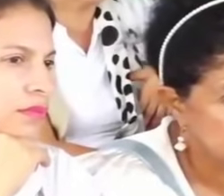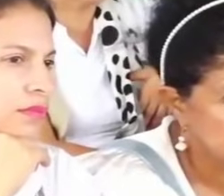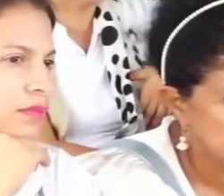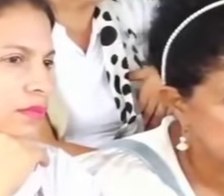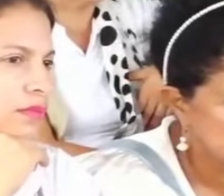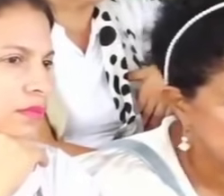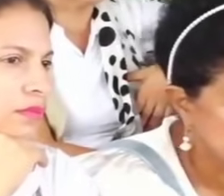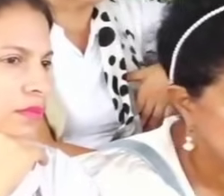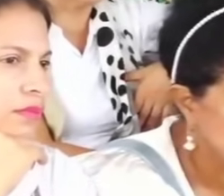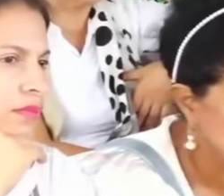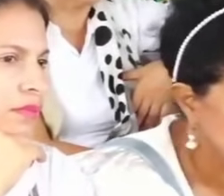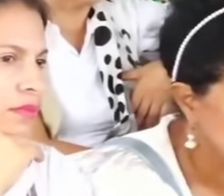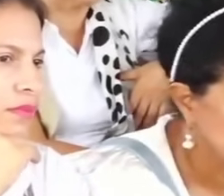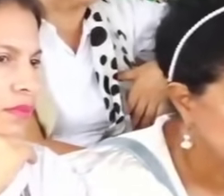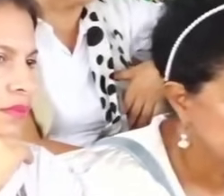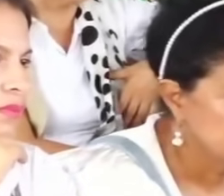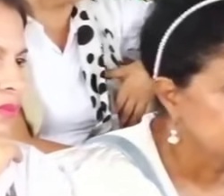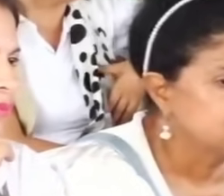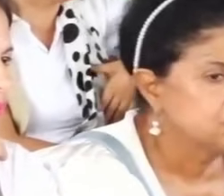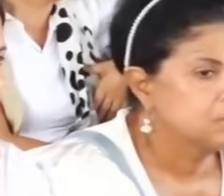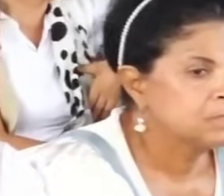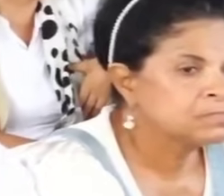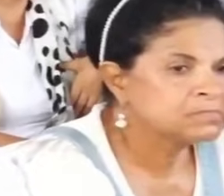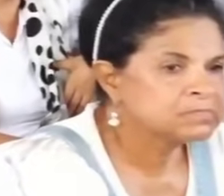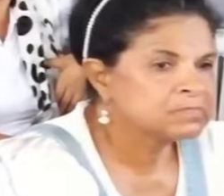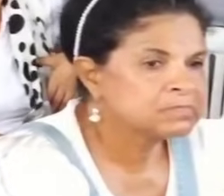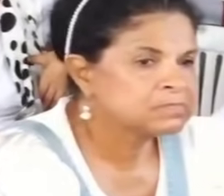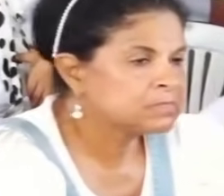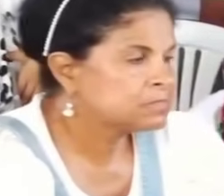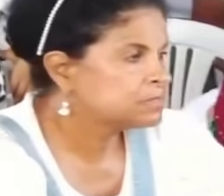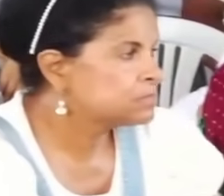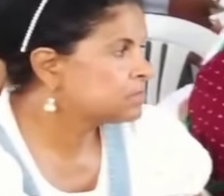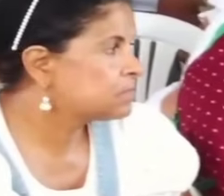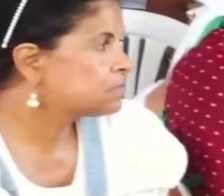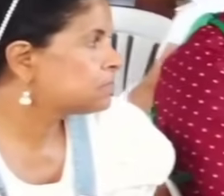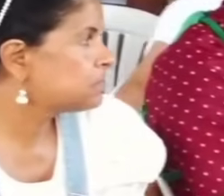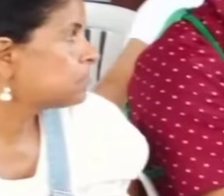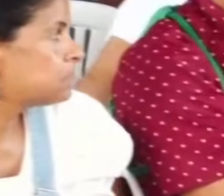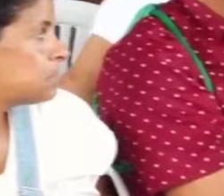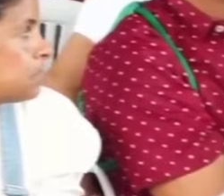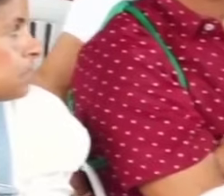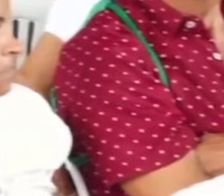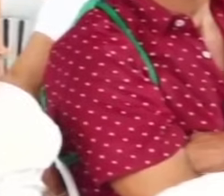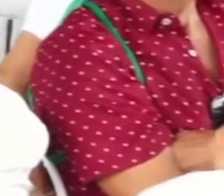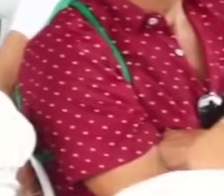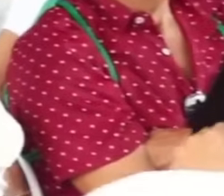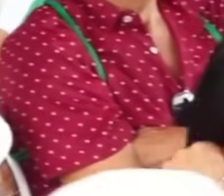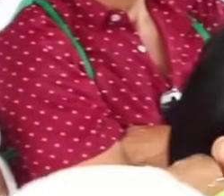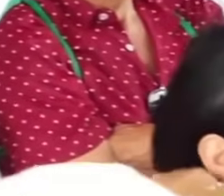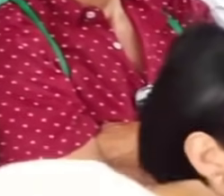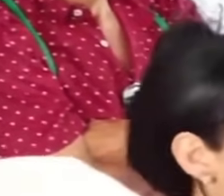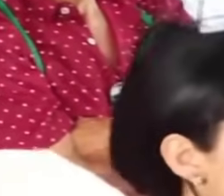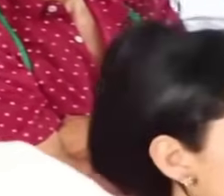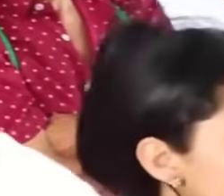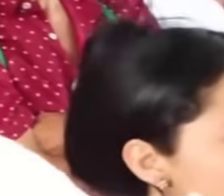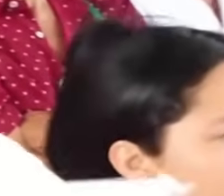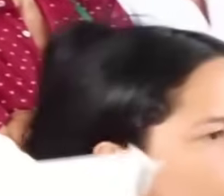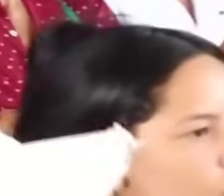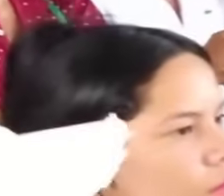de que los sueños son posibles, que los